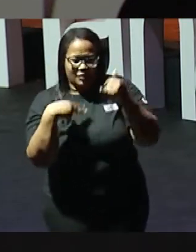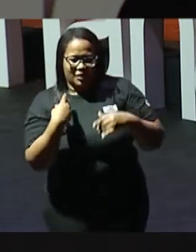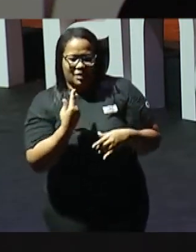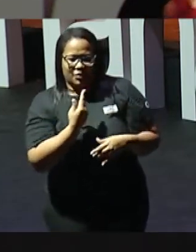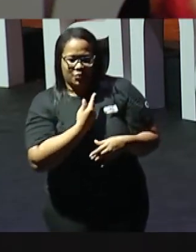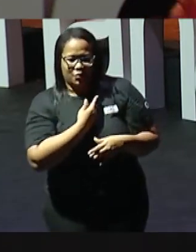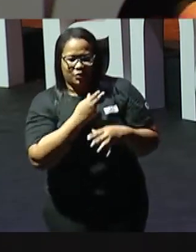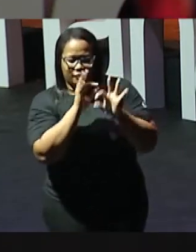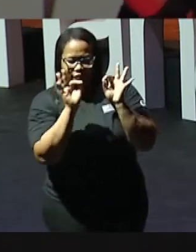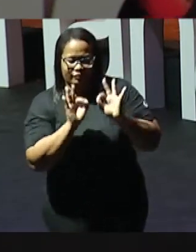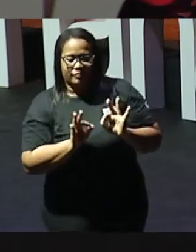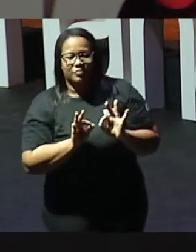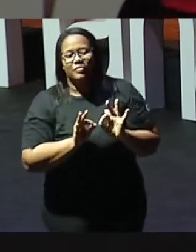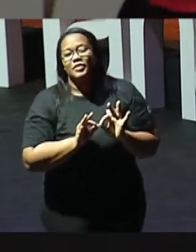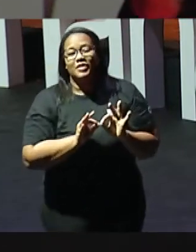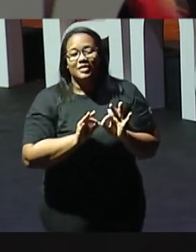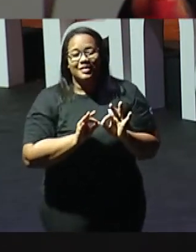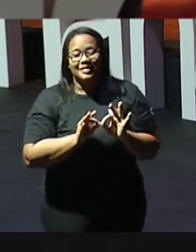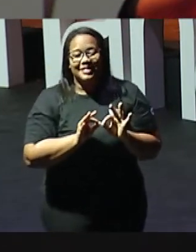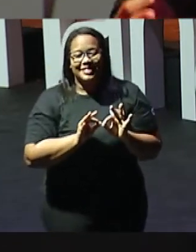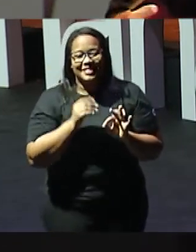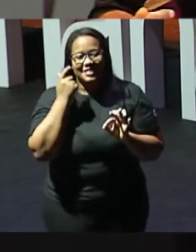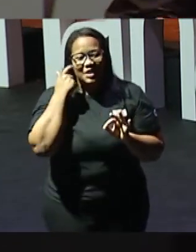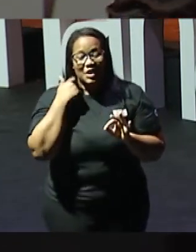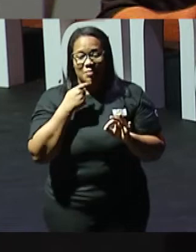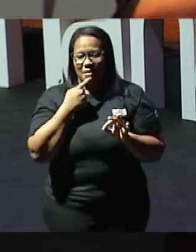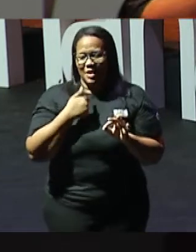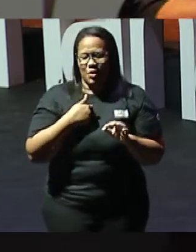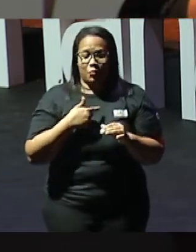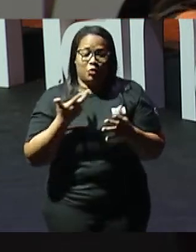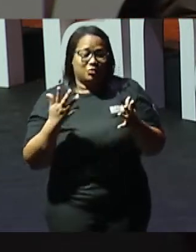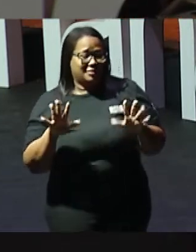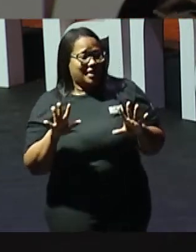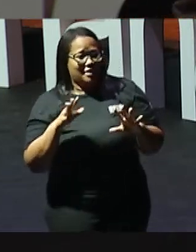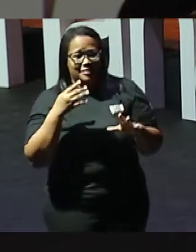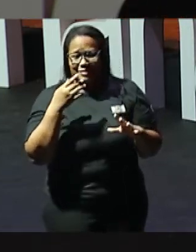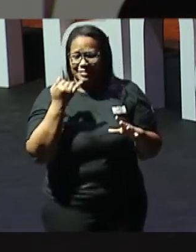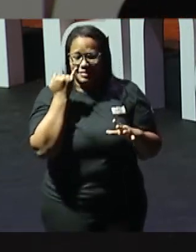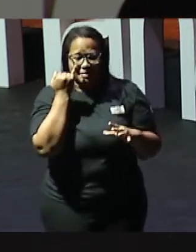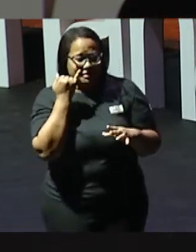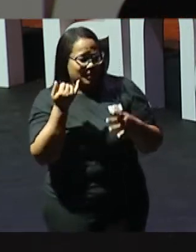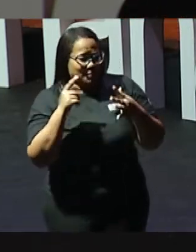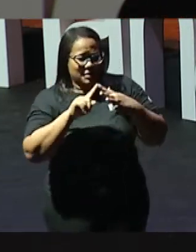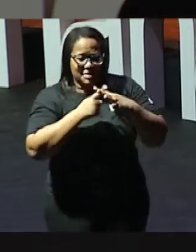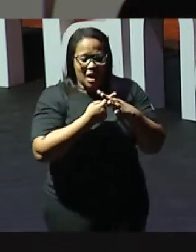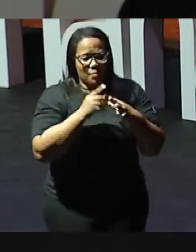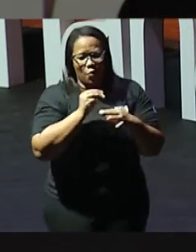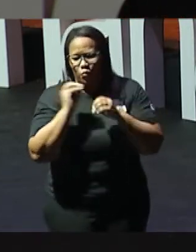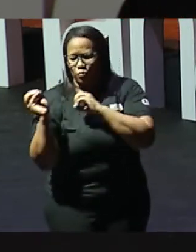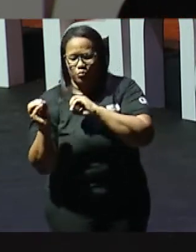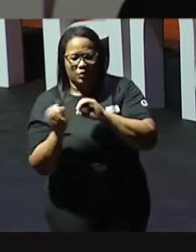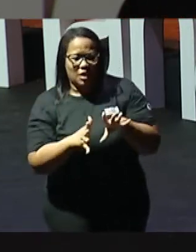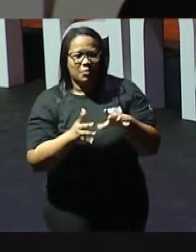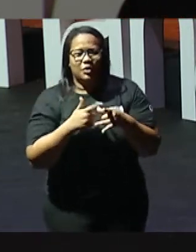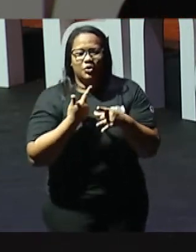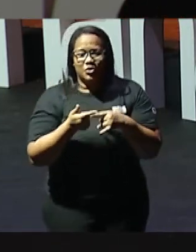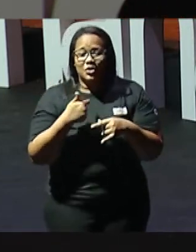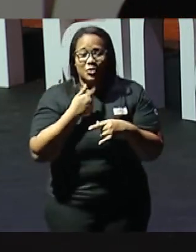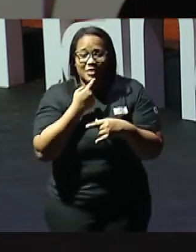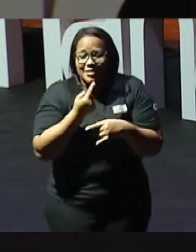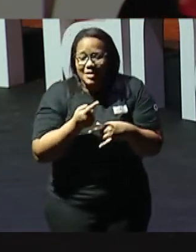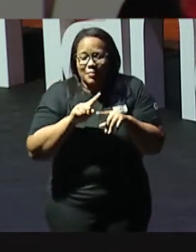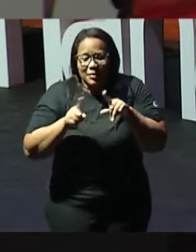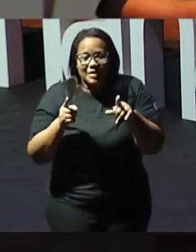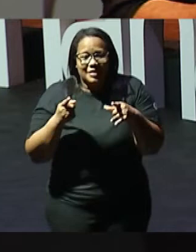es ya loco o le damos a esto o lo soltamos programa conectó un día más y yo de verdad yo decía que esto es muy